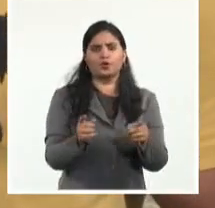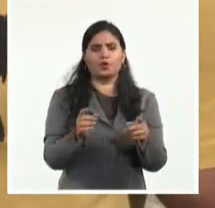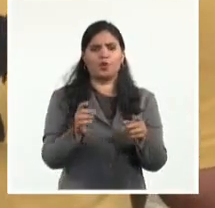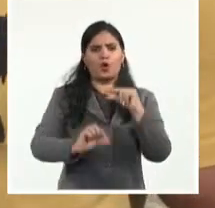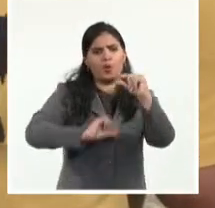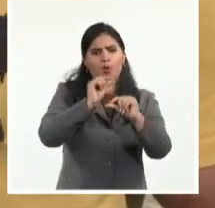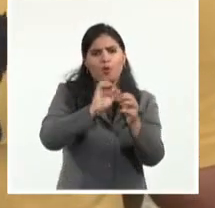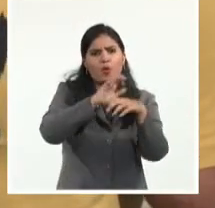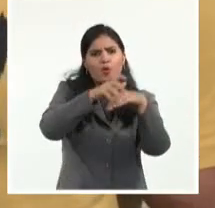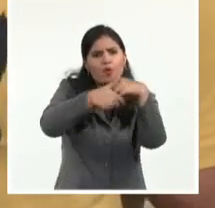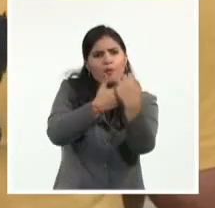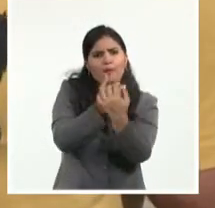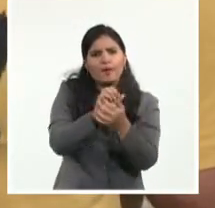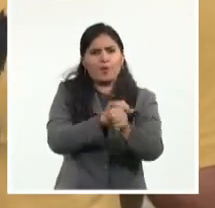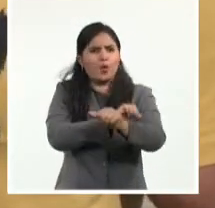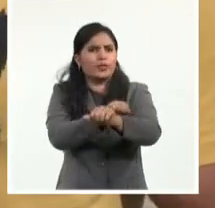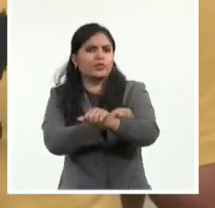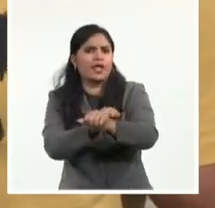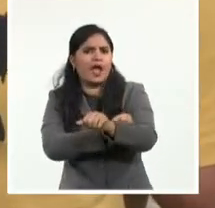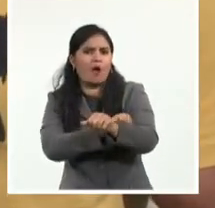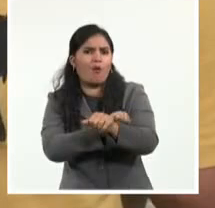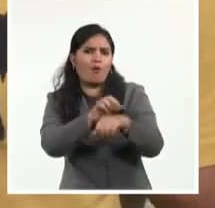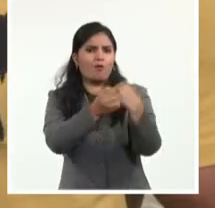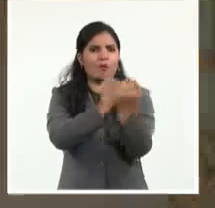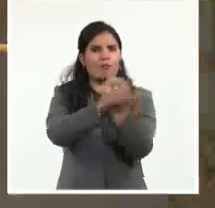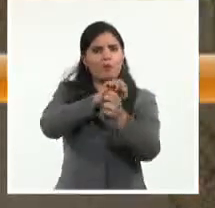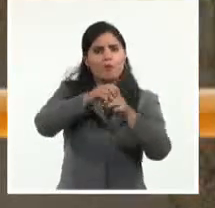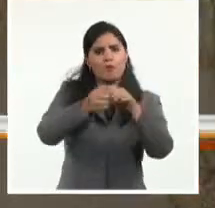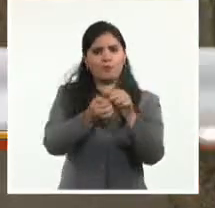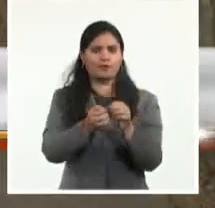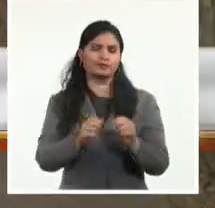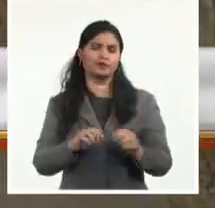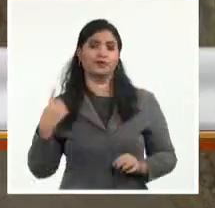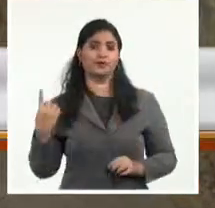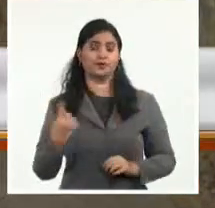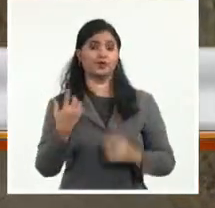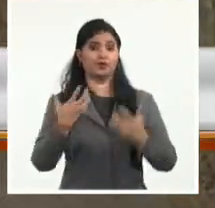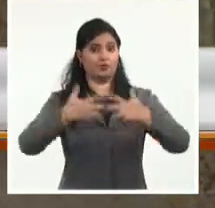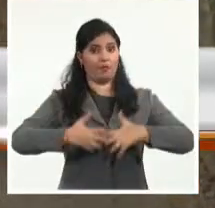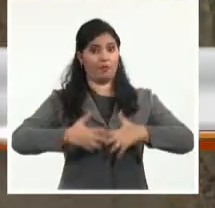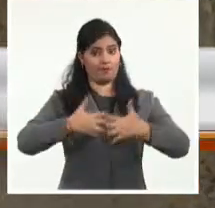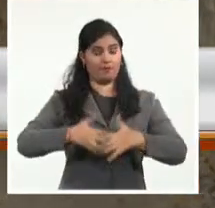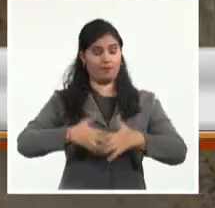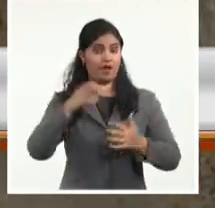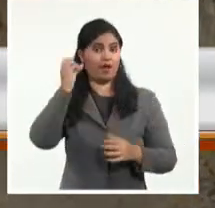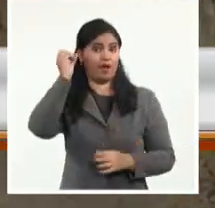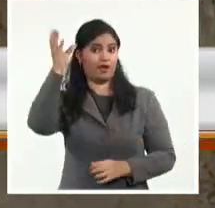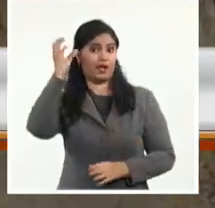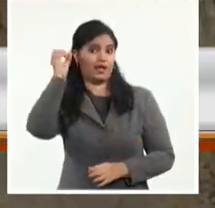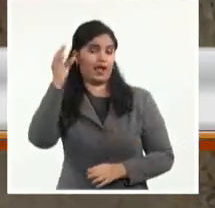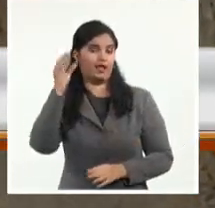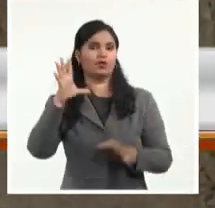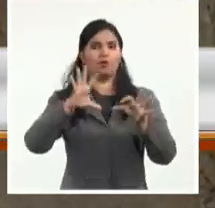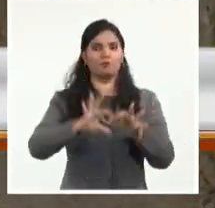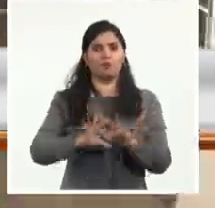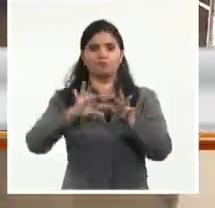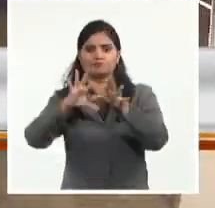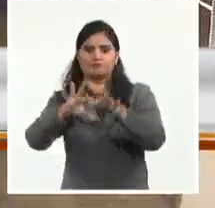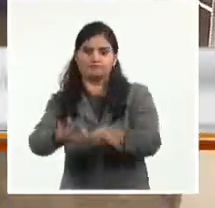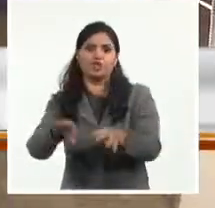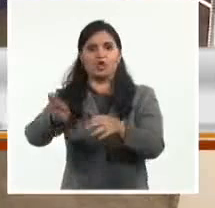ido creando hasta llegar a este momento que tenemos encadenamiento con el Cárnico Noapá, con el Cangre, con Agropecuaria Santa